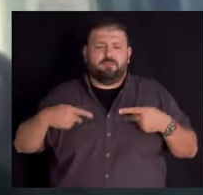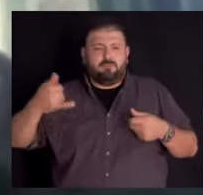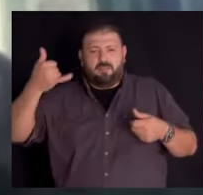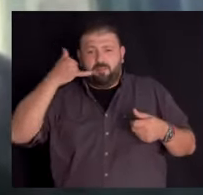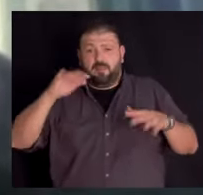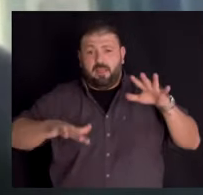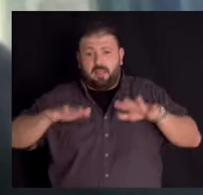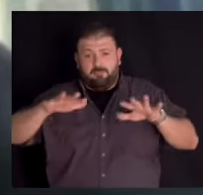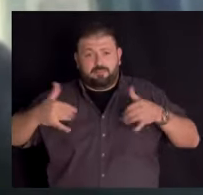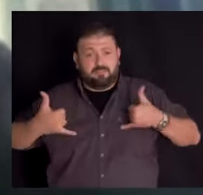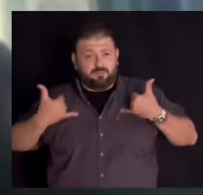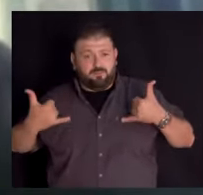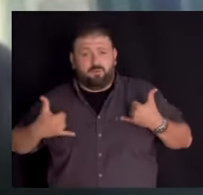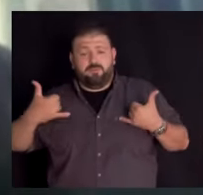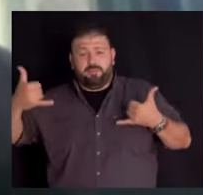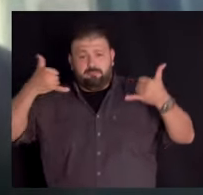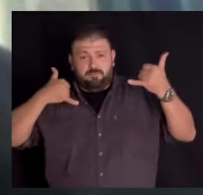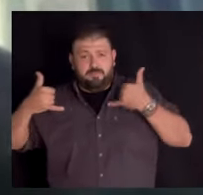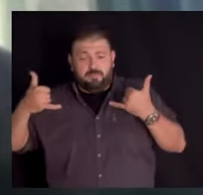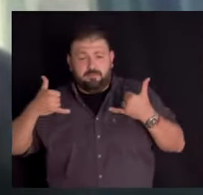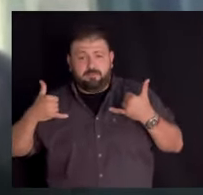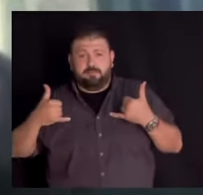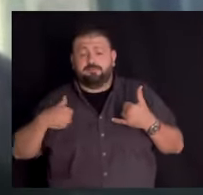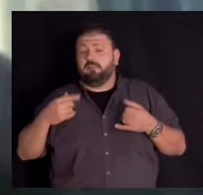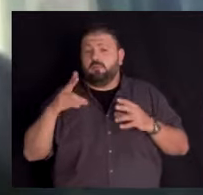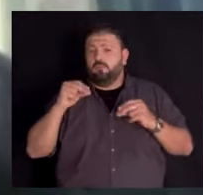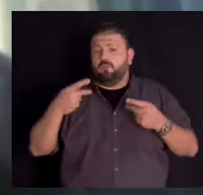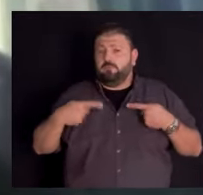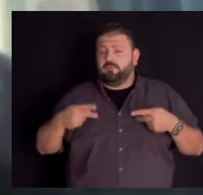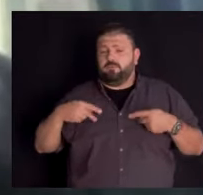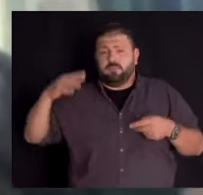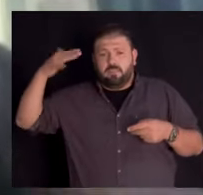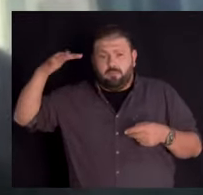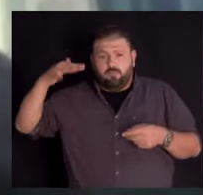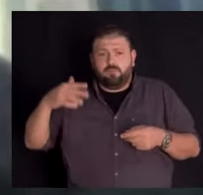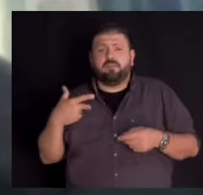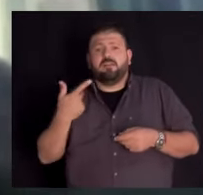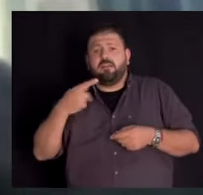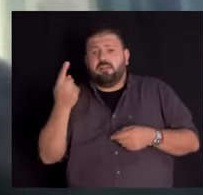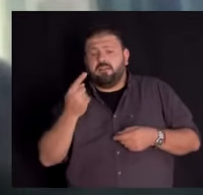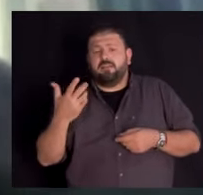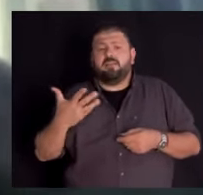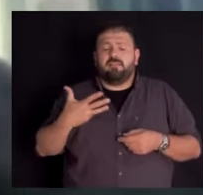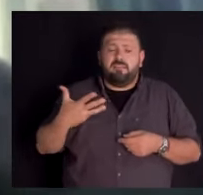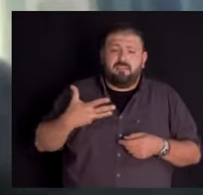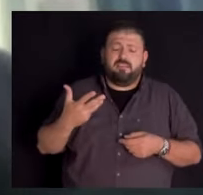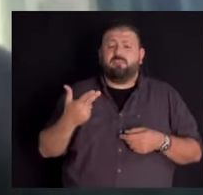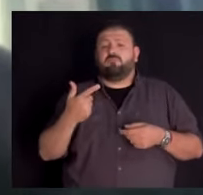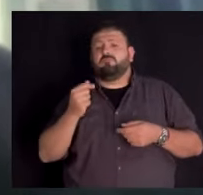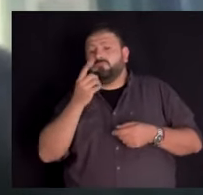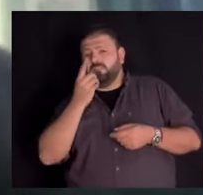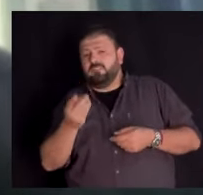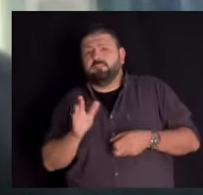no solamente personas adultas, que tengo taquicardia porque